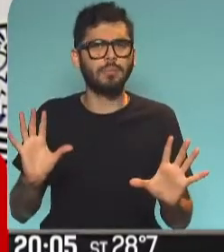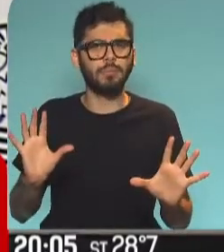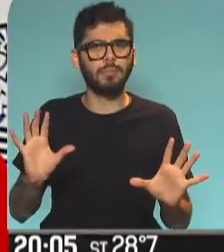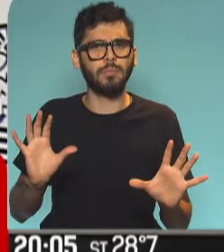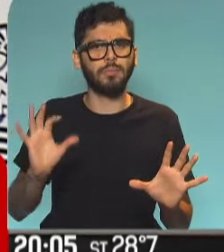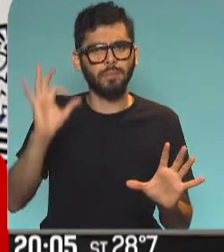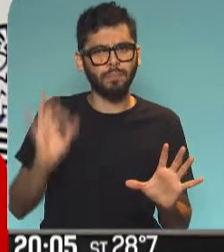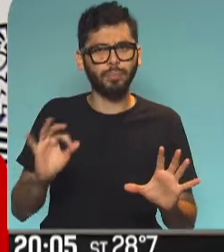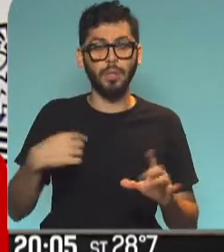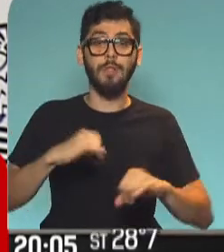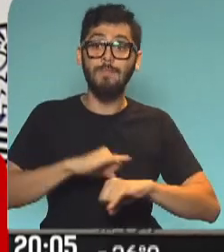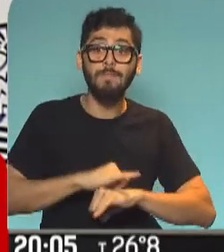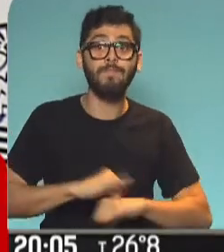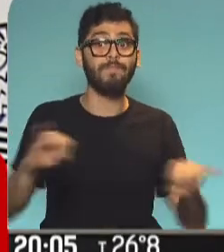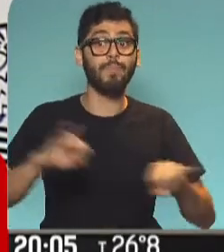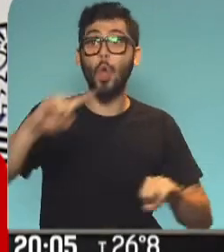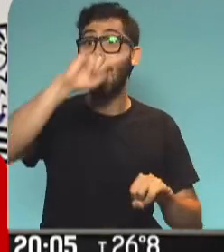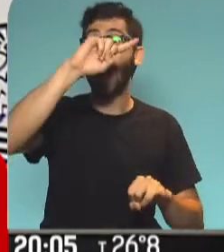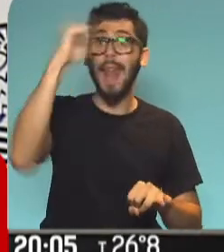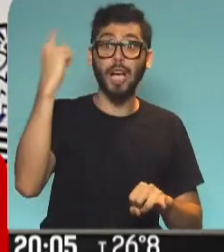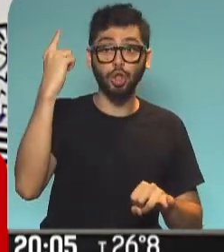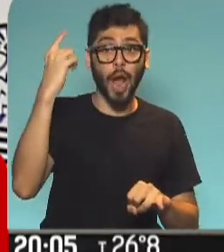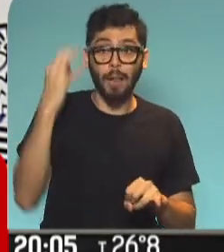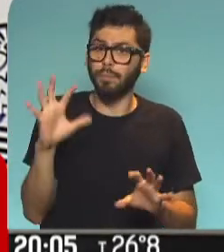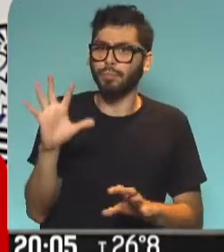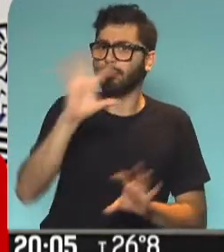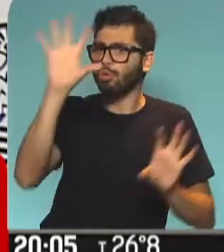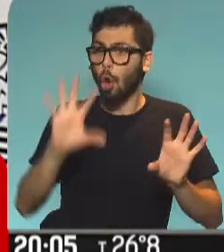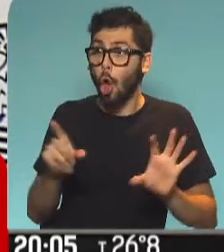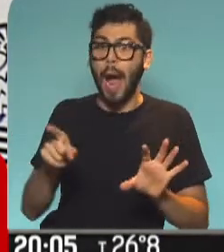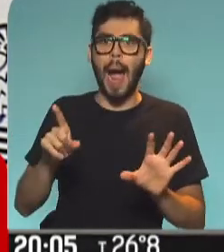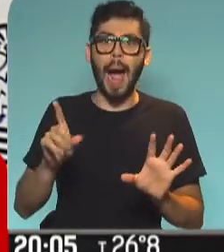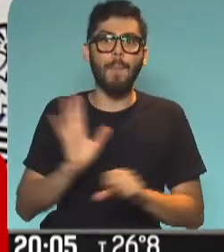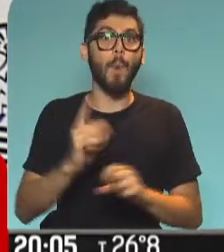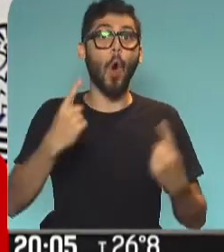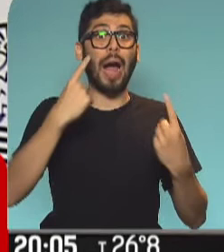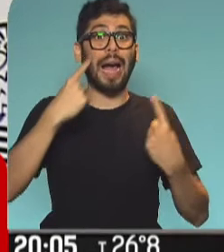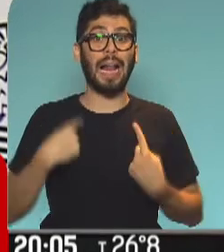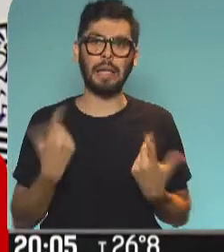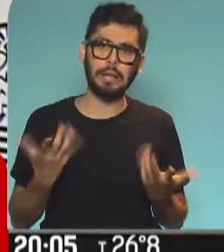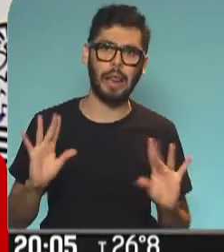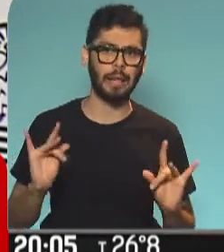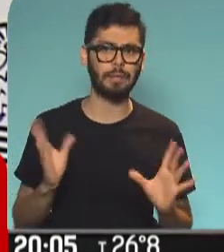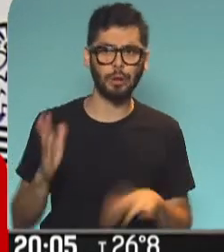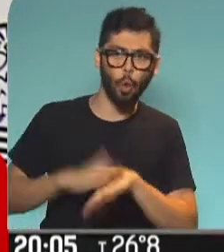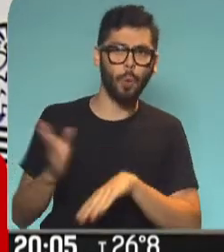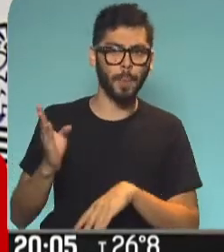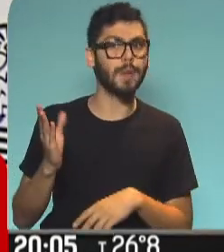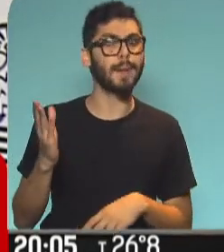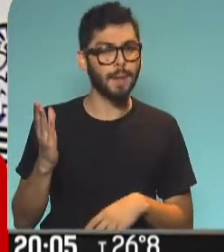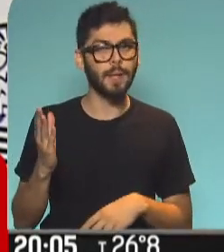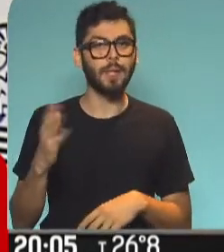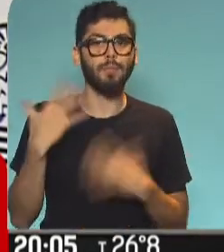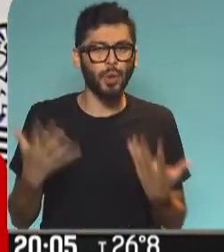la credibilidad de nuestra campaña a nivel nacional y a nivel de todas las jurisdicciones. Por eso para nosotros es tan importante, y hemos insistido desde el